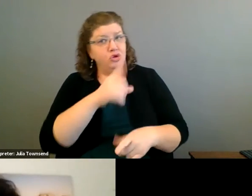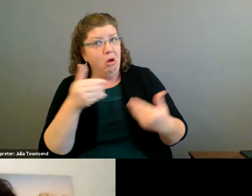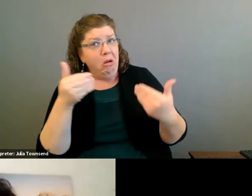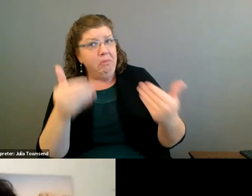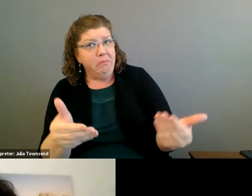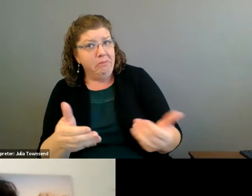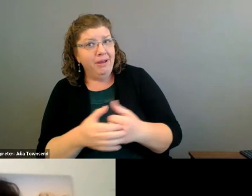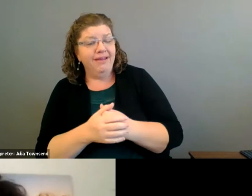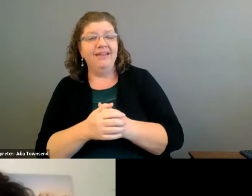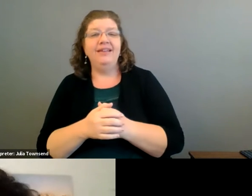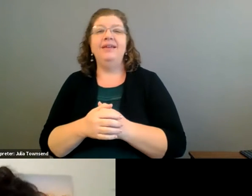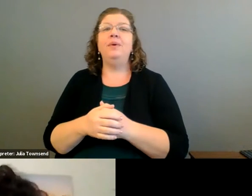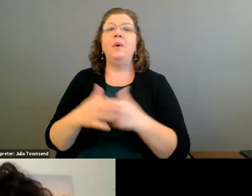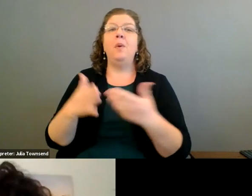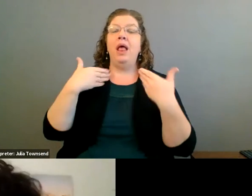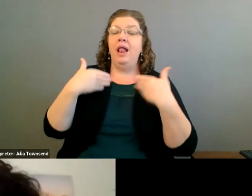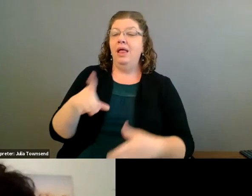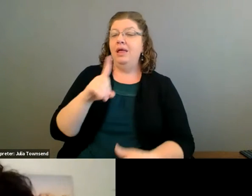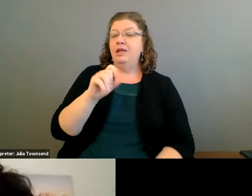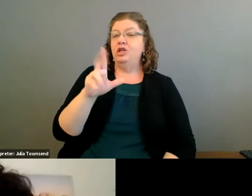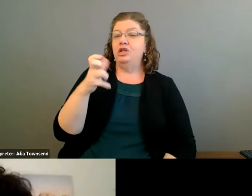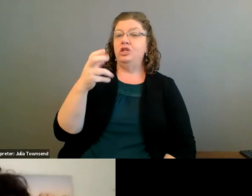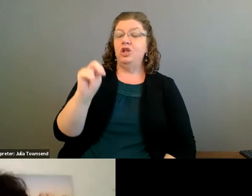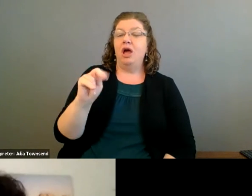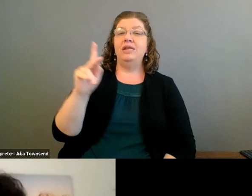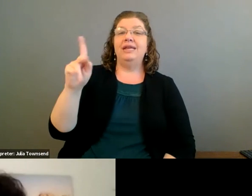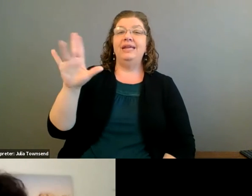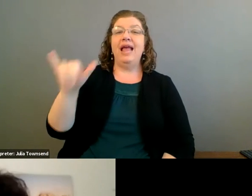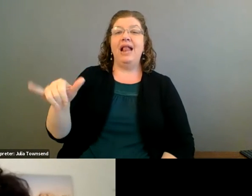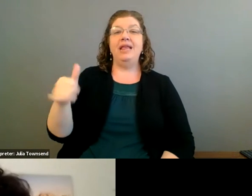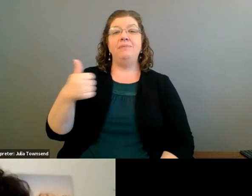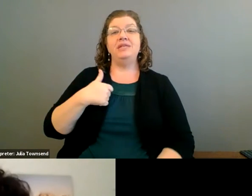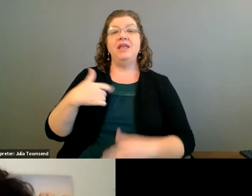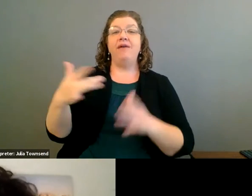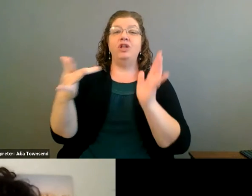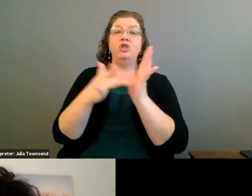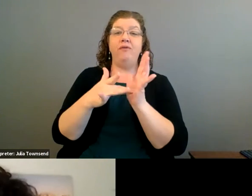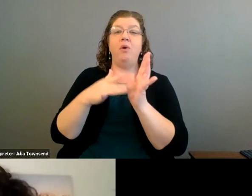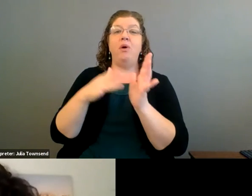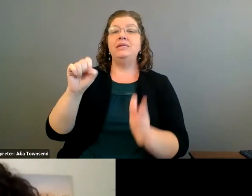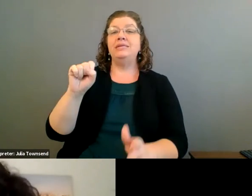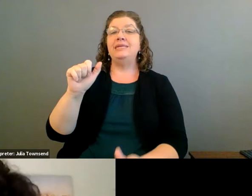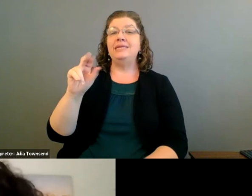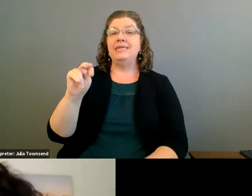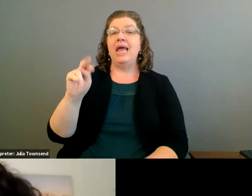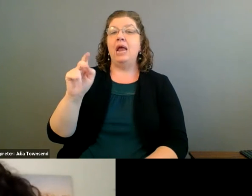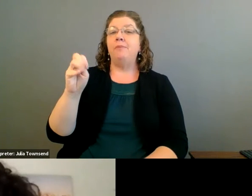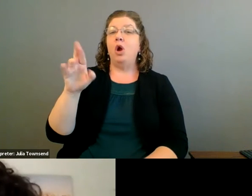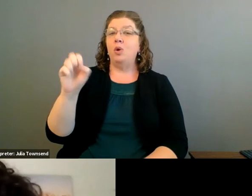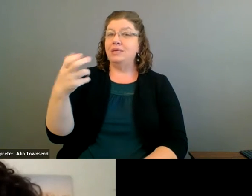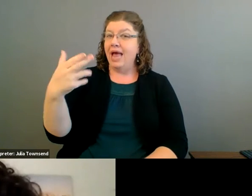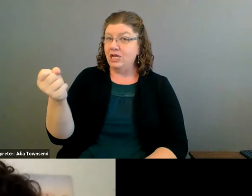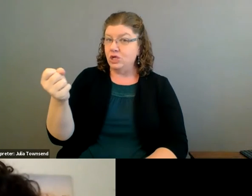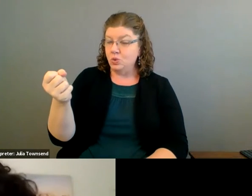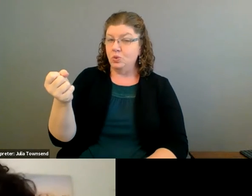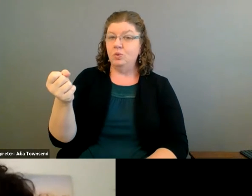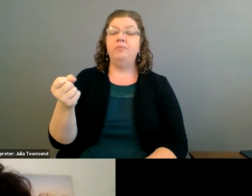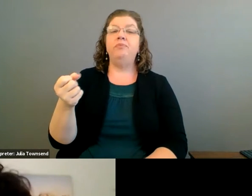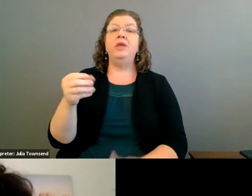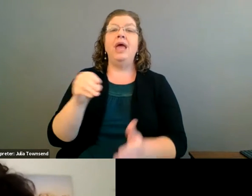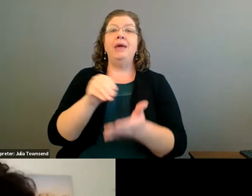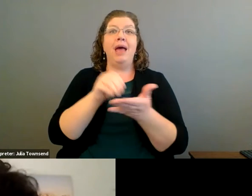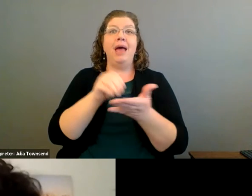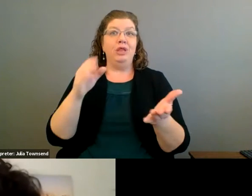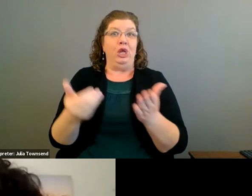acerca de mí mismo, ¿correcto? Sí. Bueno, mi nombre es Dawson Kelly y soy sophomore en la preparatoria San Marcos y